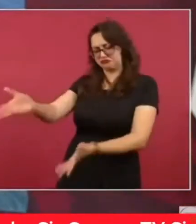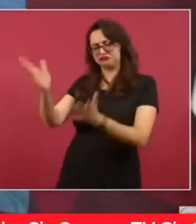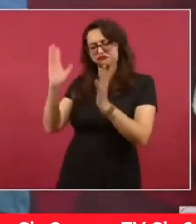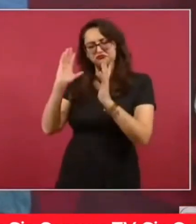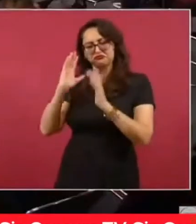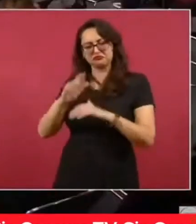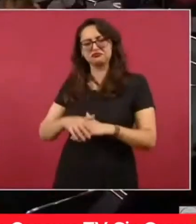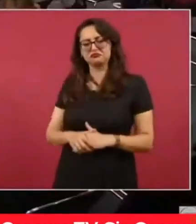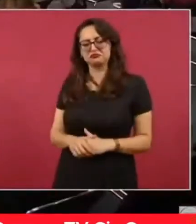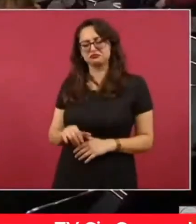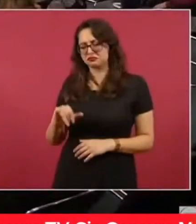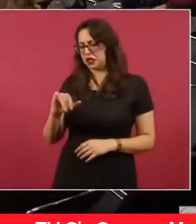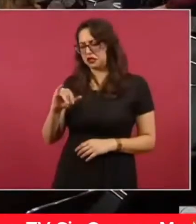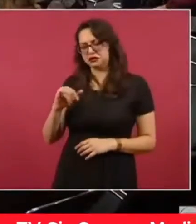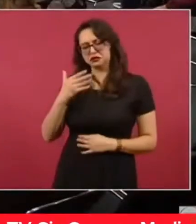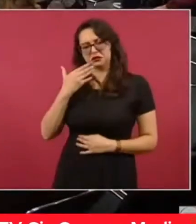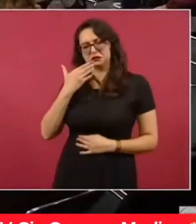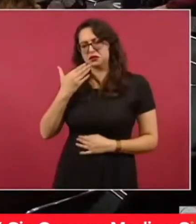este